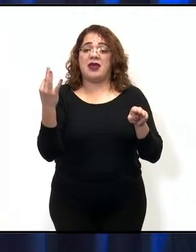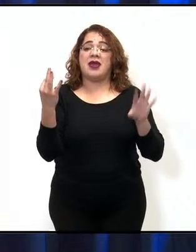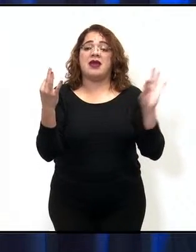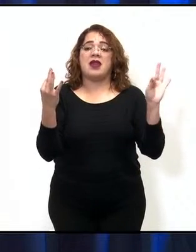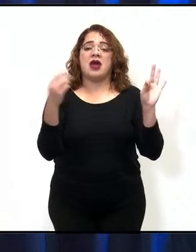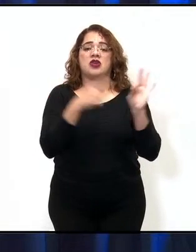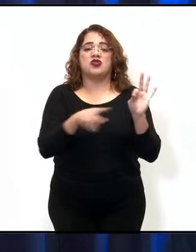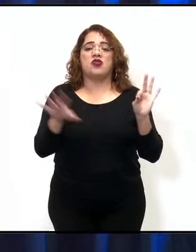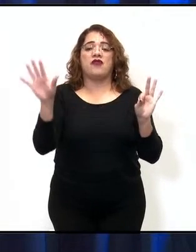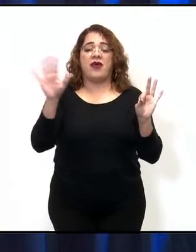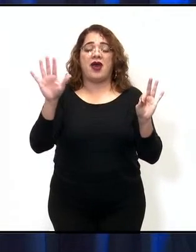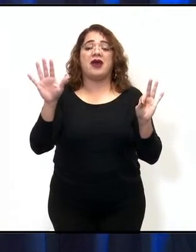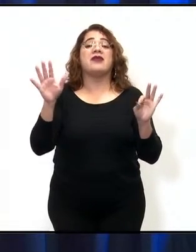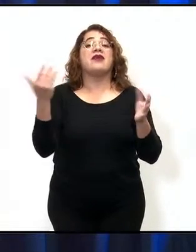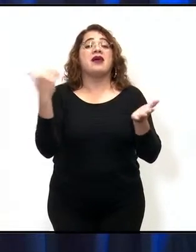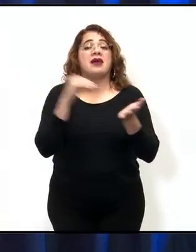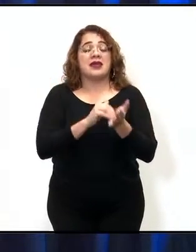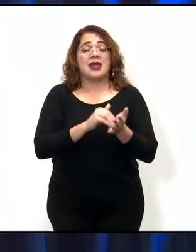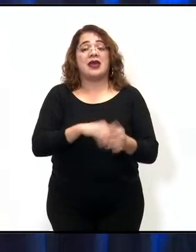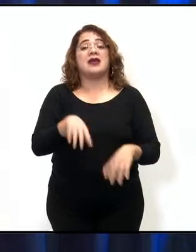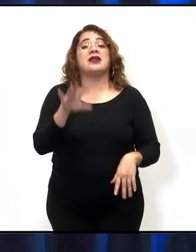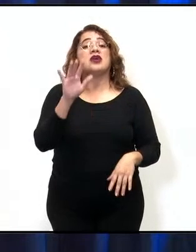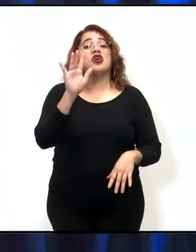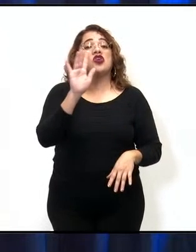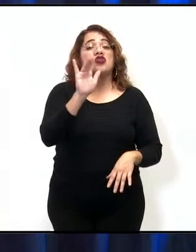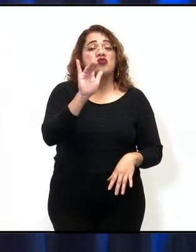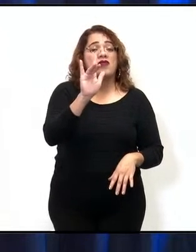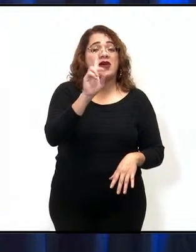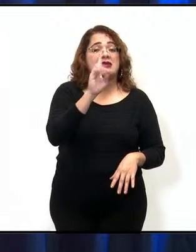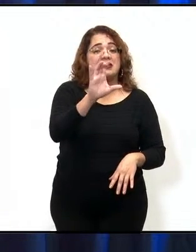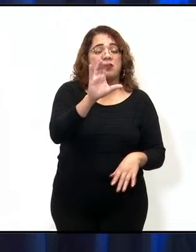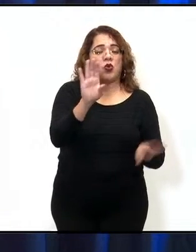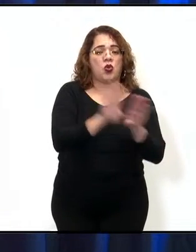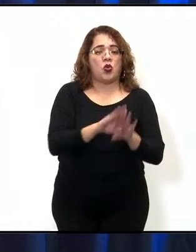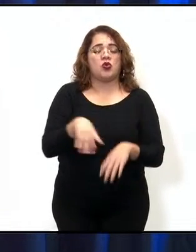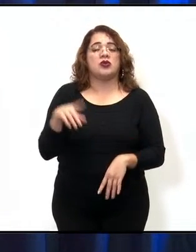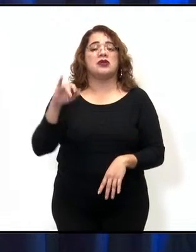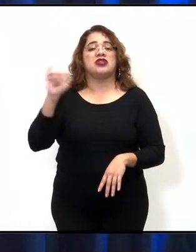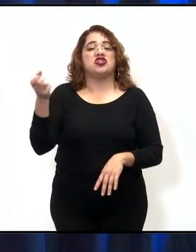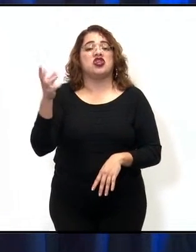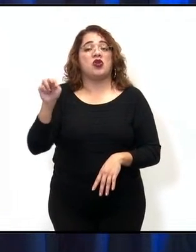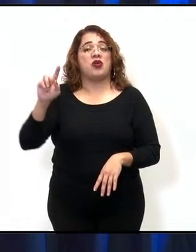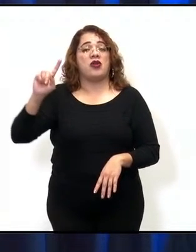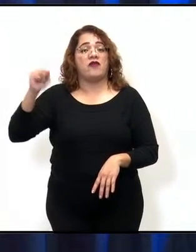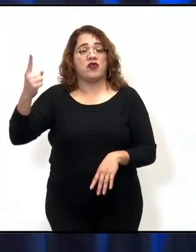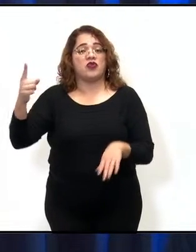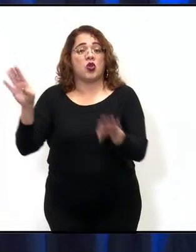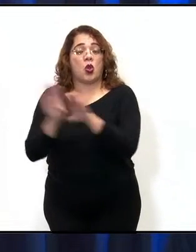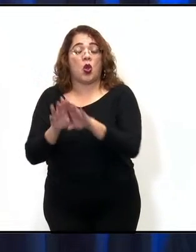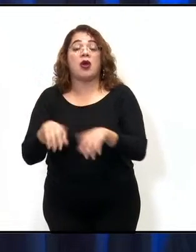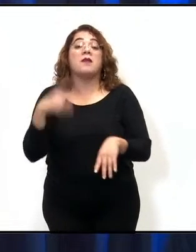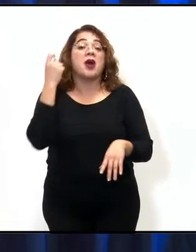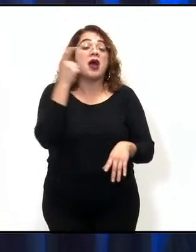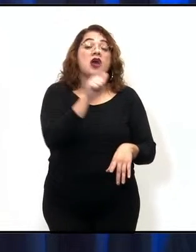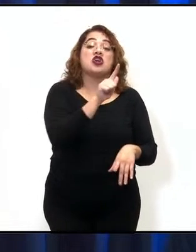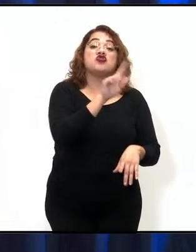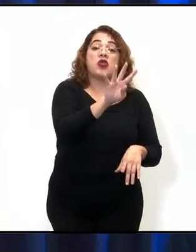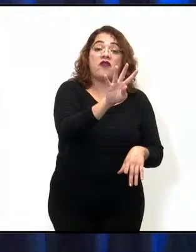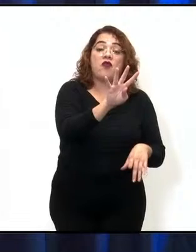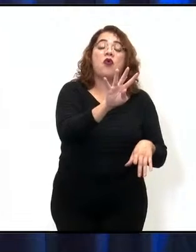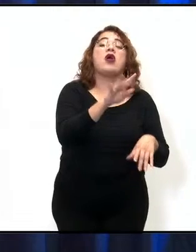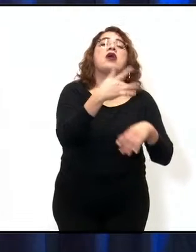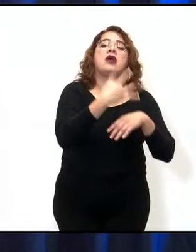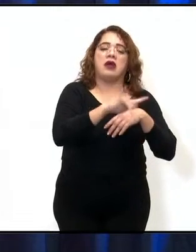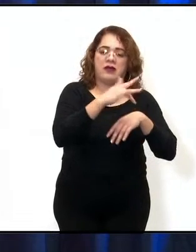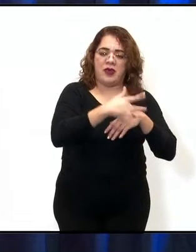estarán cerrados el día de Navidad, el 25 de diciembre, y el día de Año Nuevo, que es el 1 de enero. Y las pruebas